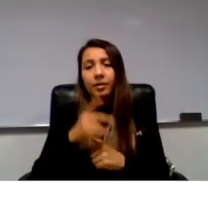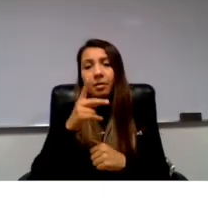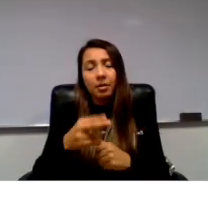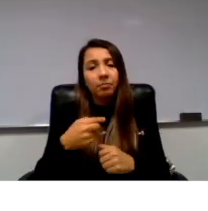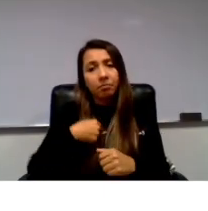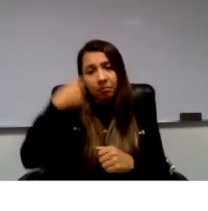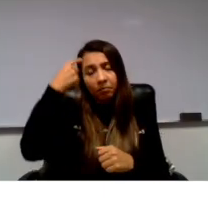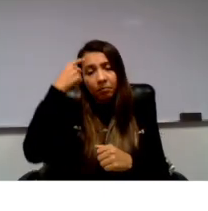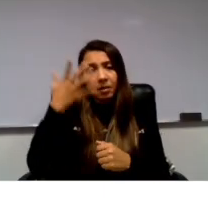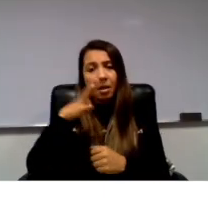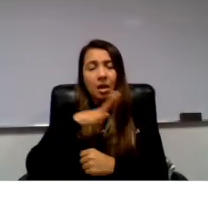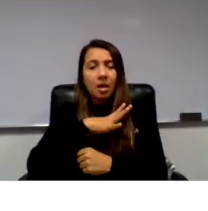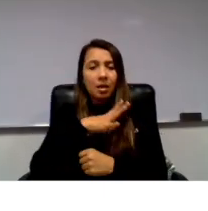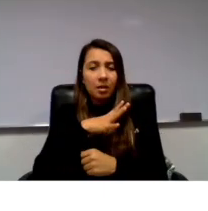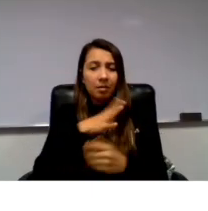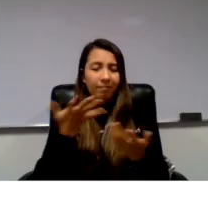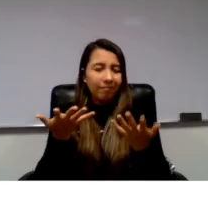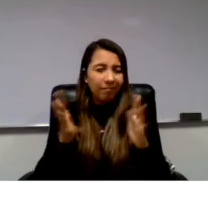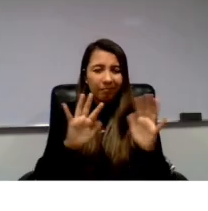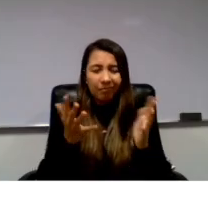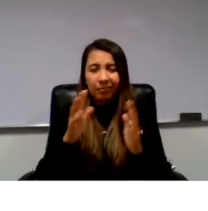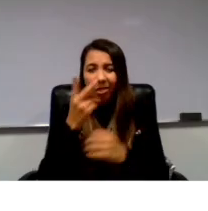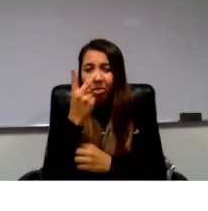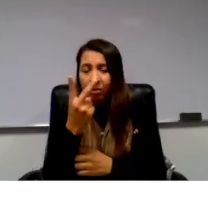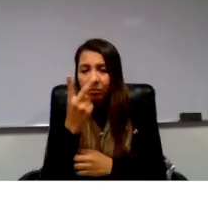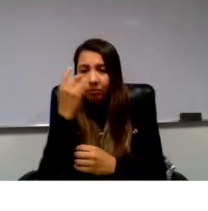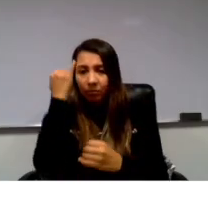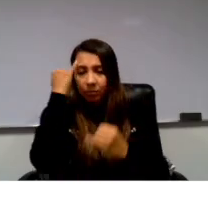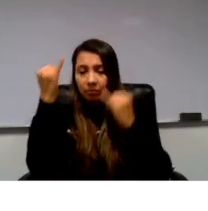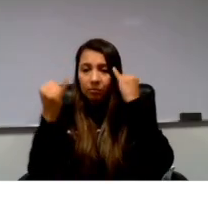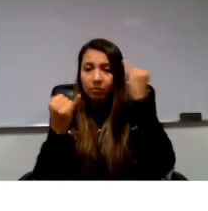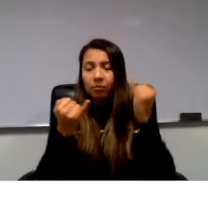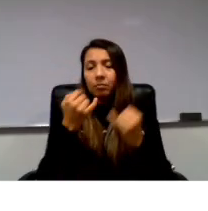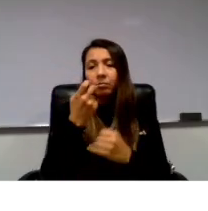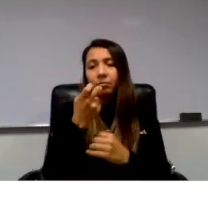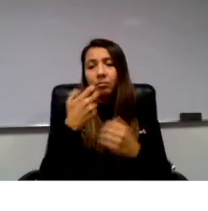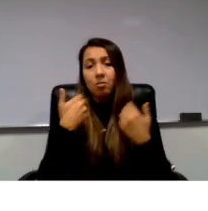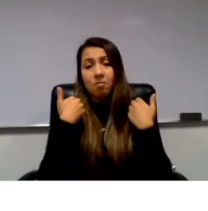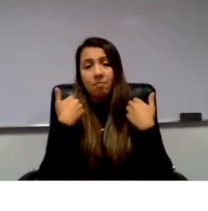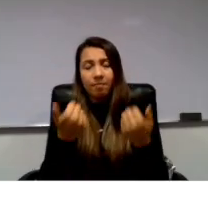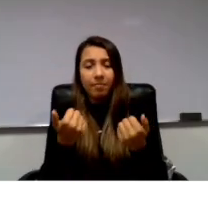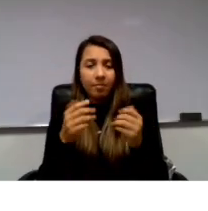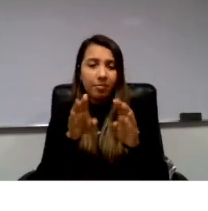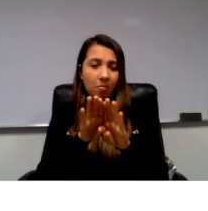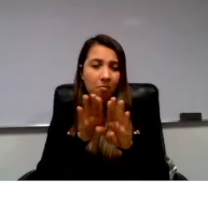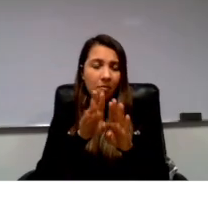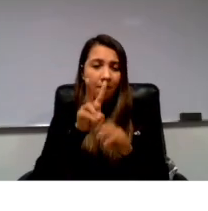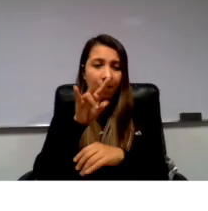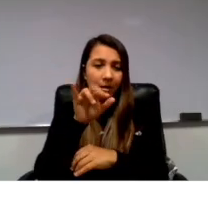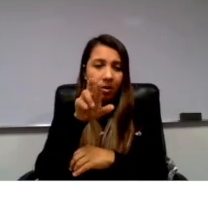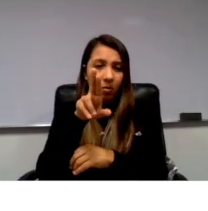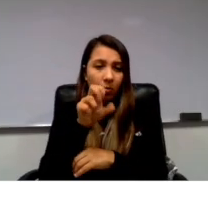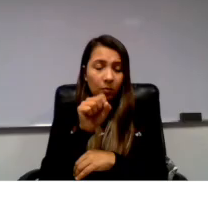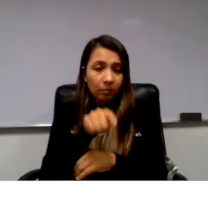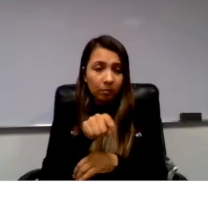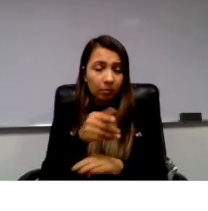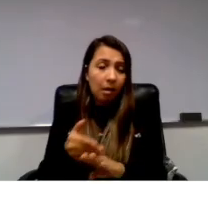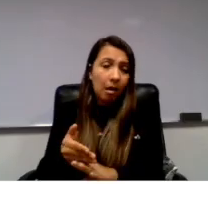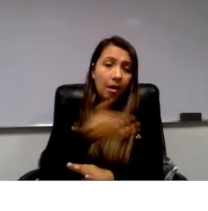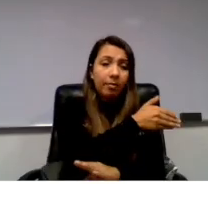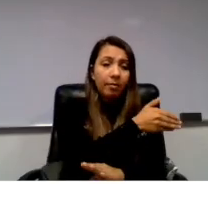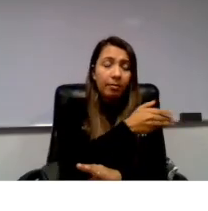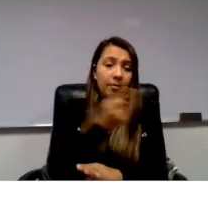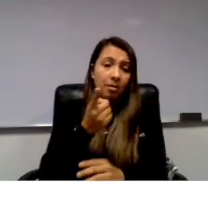Pues yo digo que hay como más o menos dos propuestas, a mi modo de entender. Hay quien sugiere que los virus son anteriores a